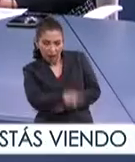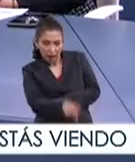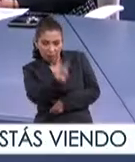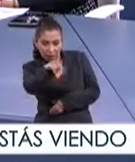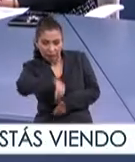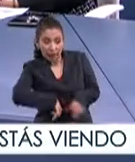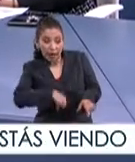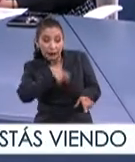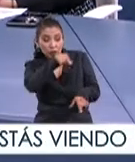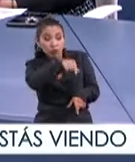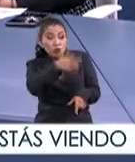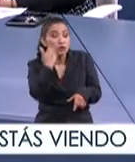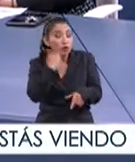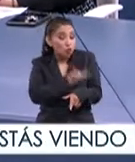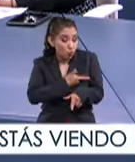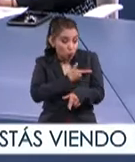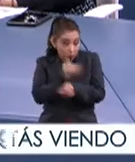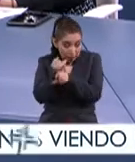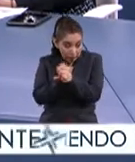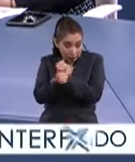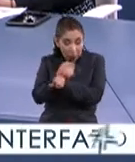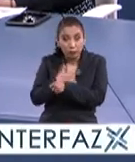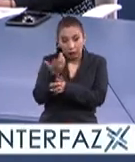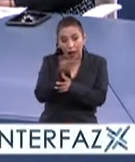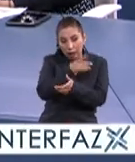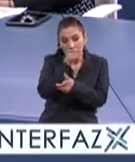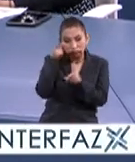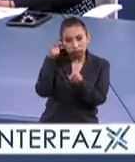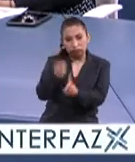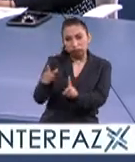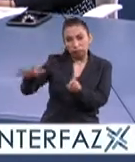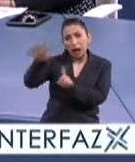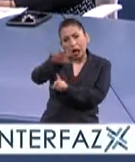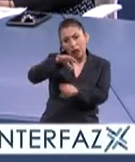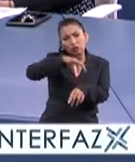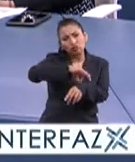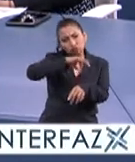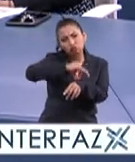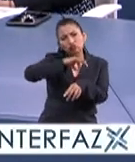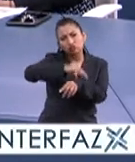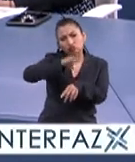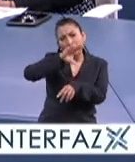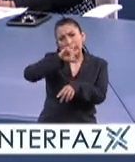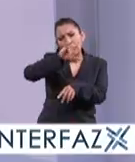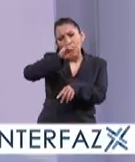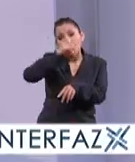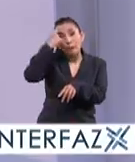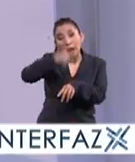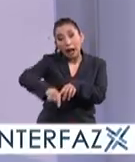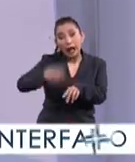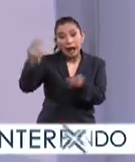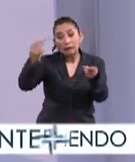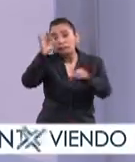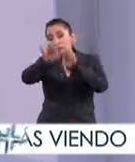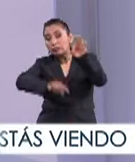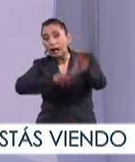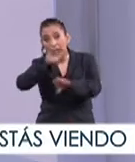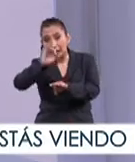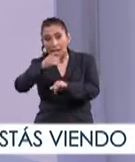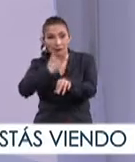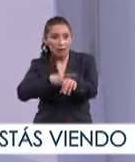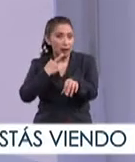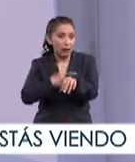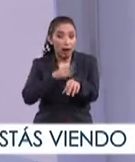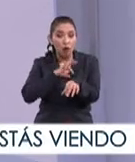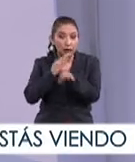estudiantes interesados por la investigación, porque si bien va a ir enfocado a un campo clínico, para atender necesidades del campo clínico,